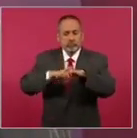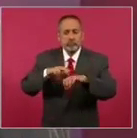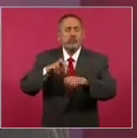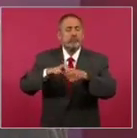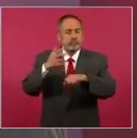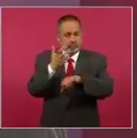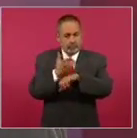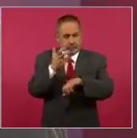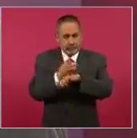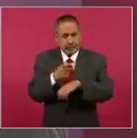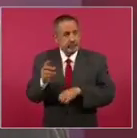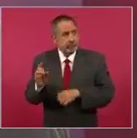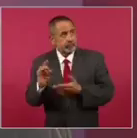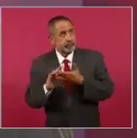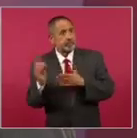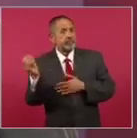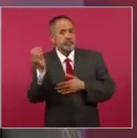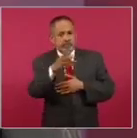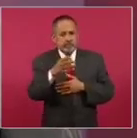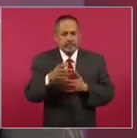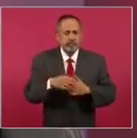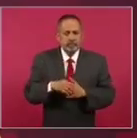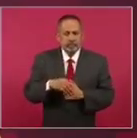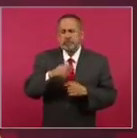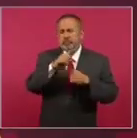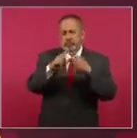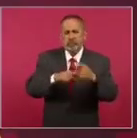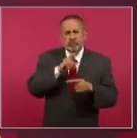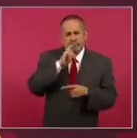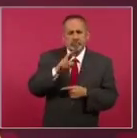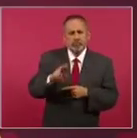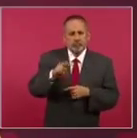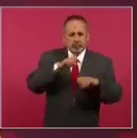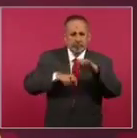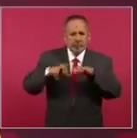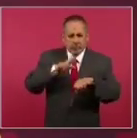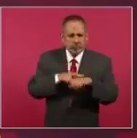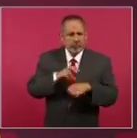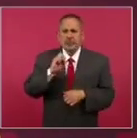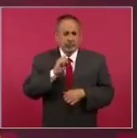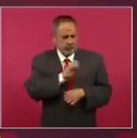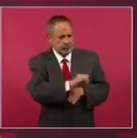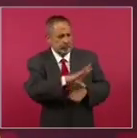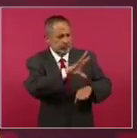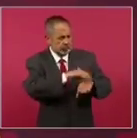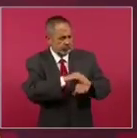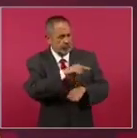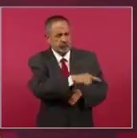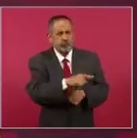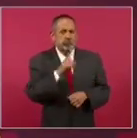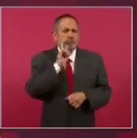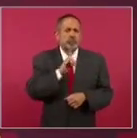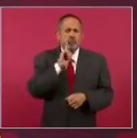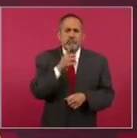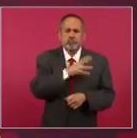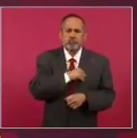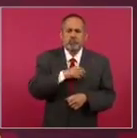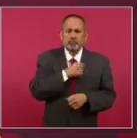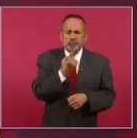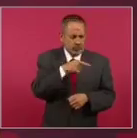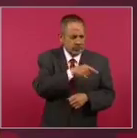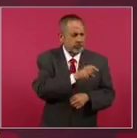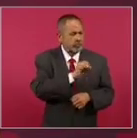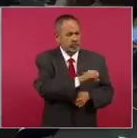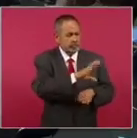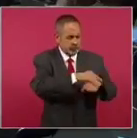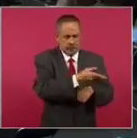Unidos. Y luego contestaron de la embajada que sí le iban a dar la oportunidad a una de las